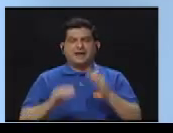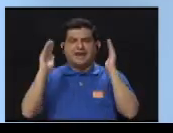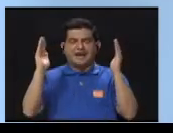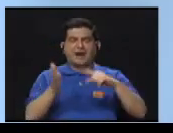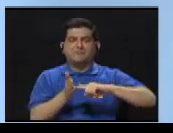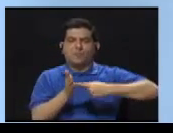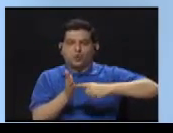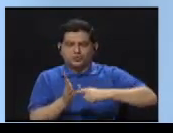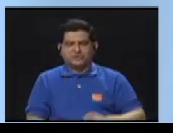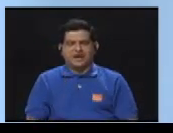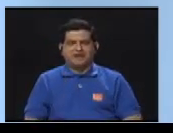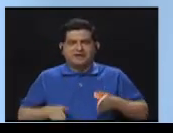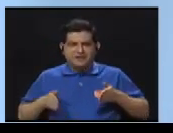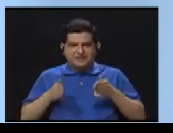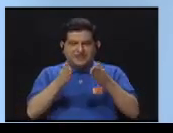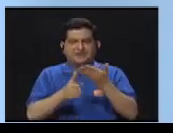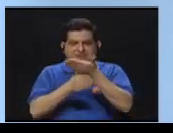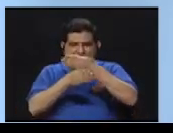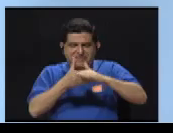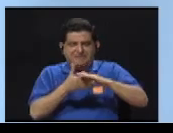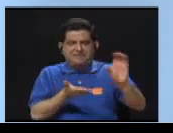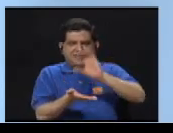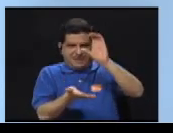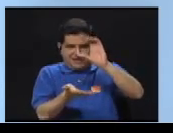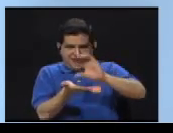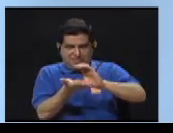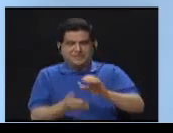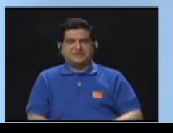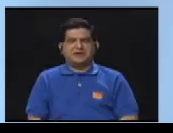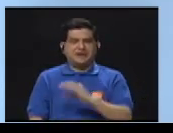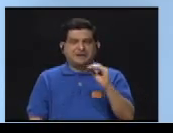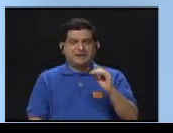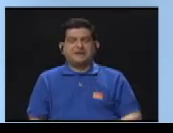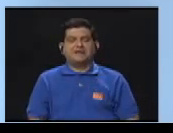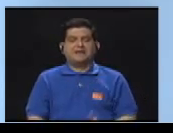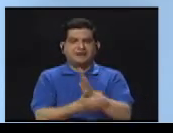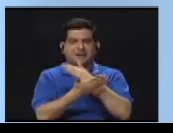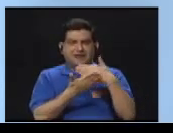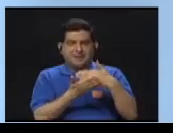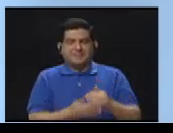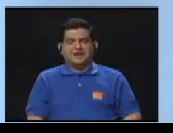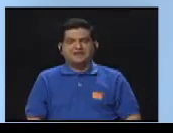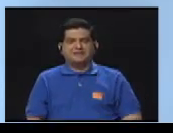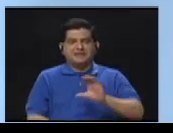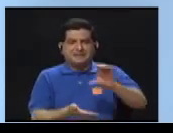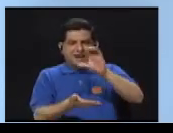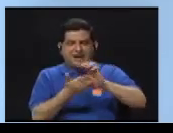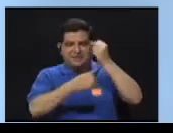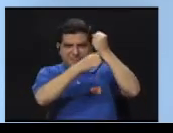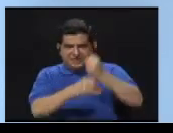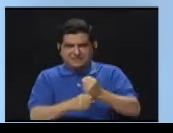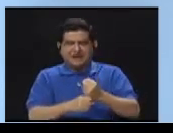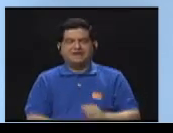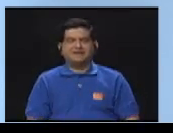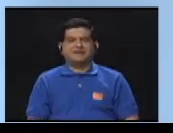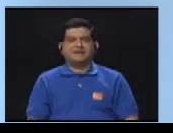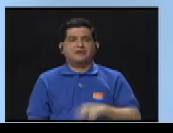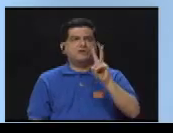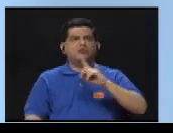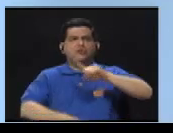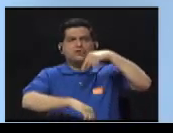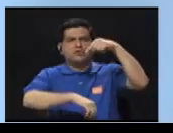Aires. Hay una autopista que divide lo que es la capital de la capital federal de Gran Buenos Aires. Tenían como 2 horas de